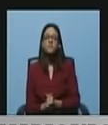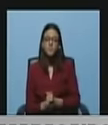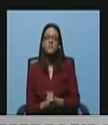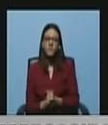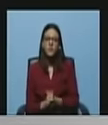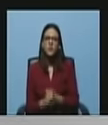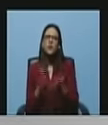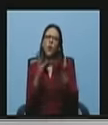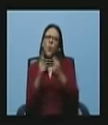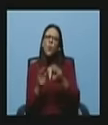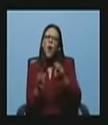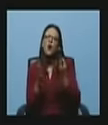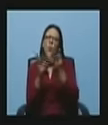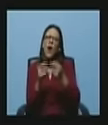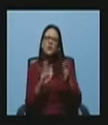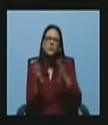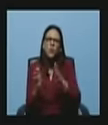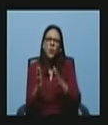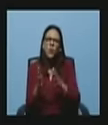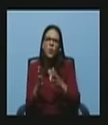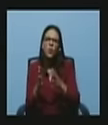pago? ¿Cuánto es? Eran